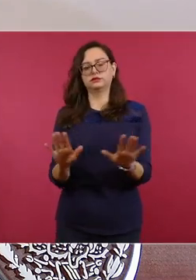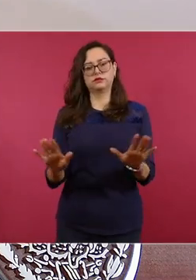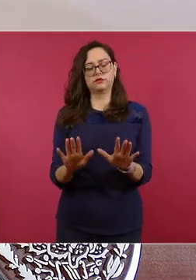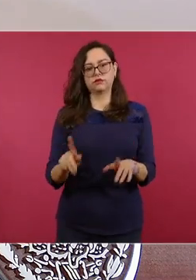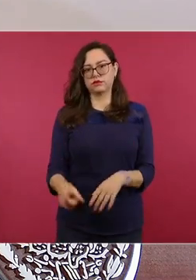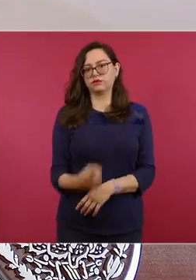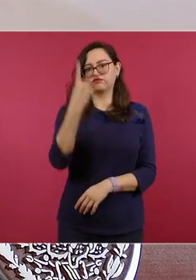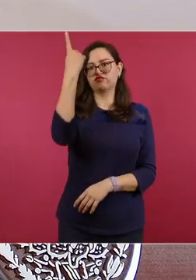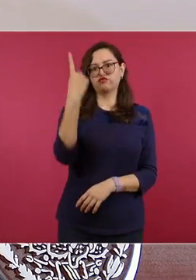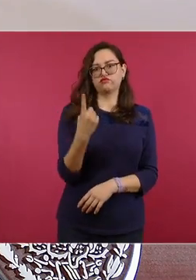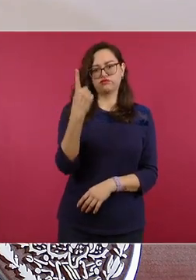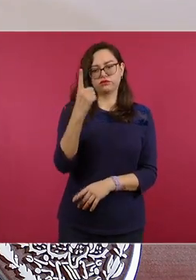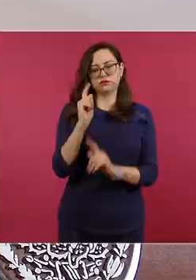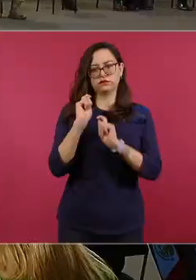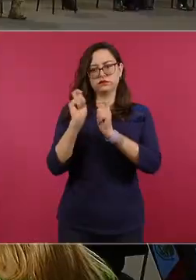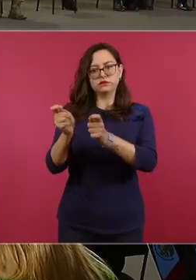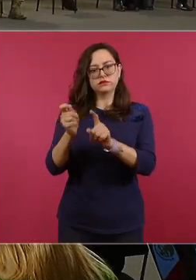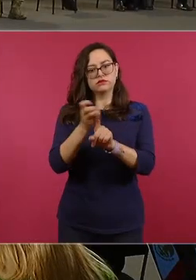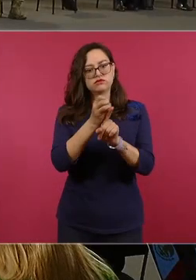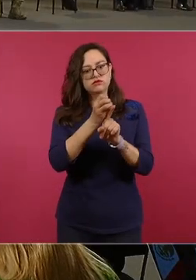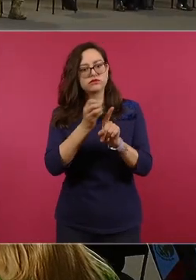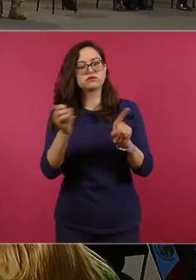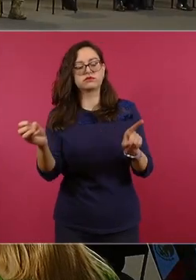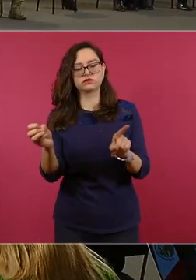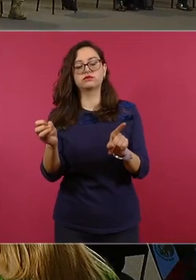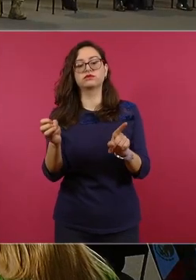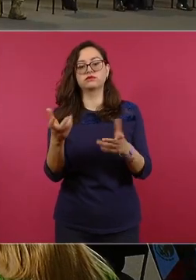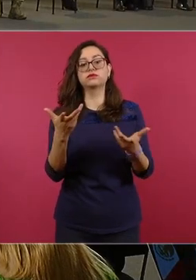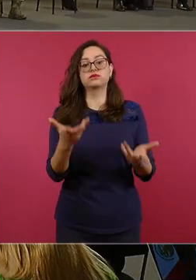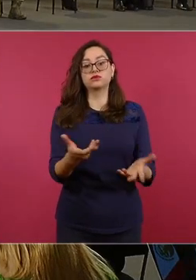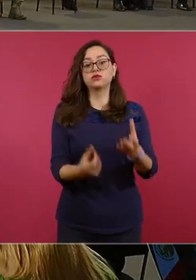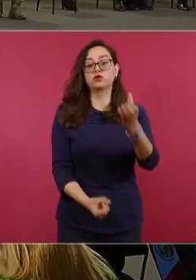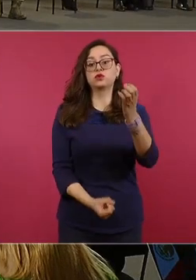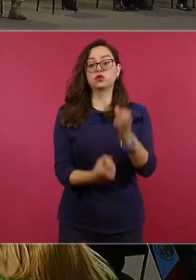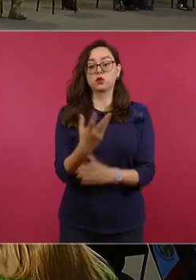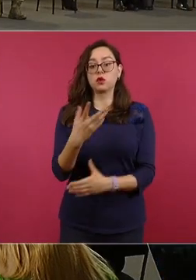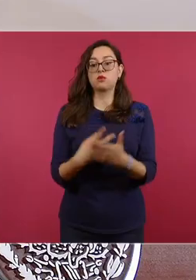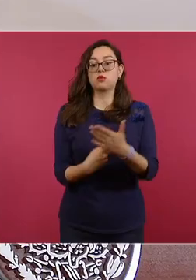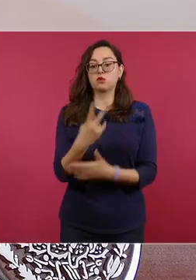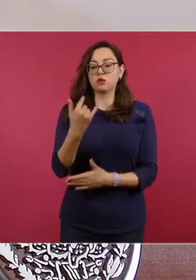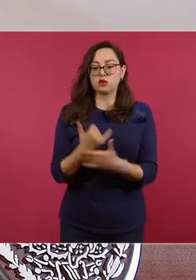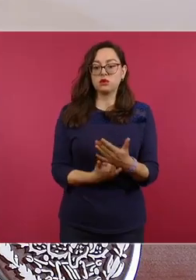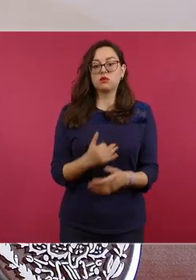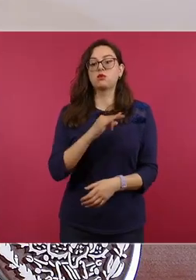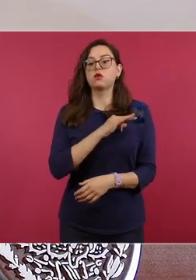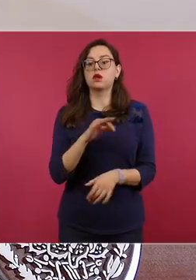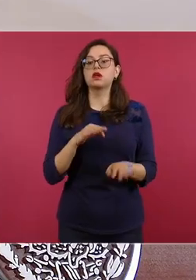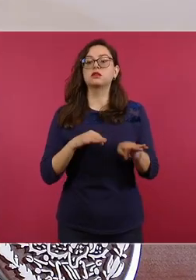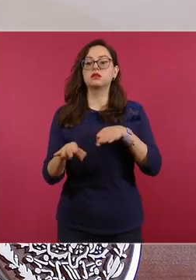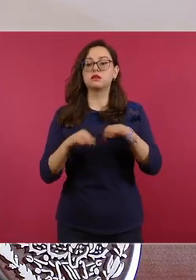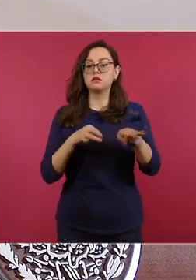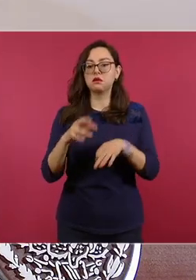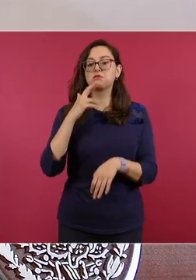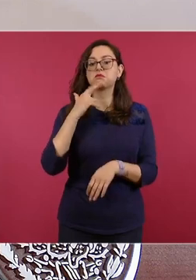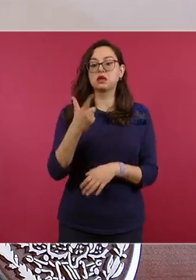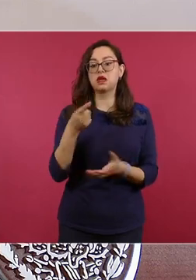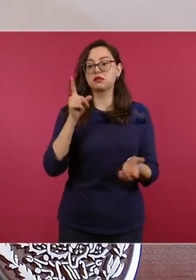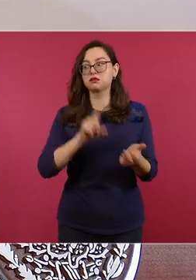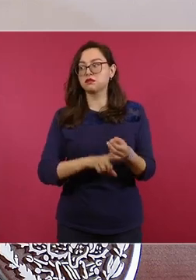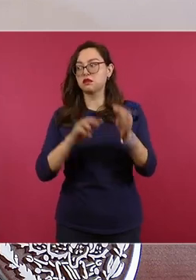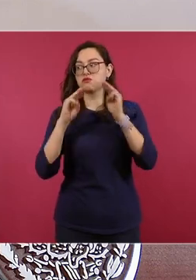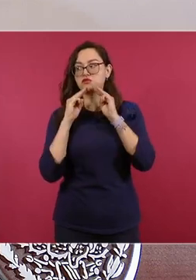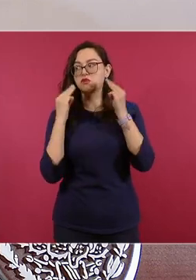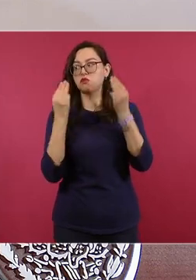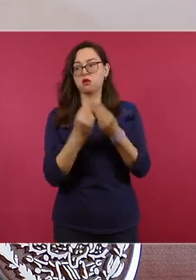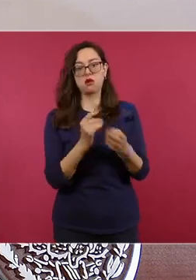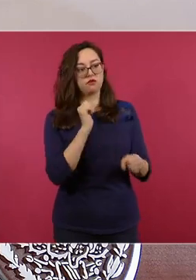comentó en un inicio. Con este cambio de rumbo se convierte de manera más eficiente a delincuencia organizada, principalmente